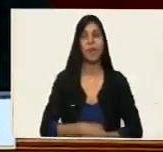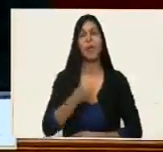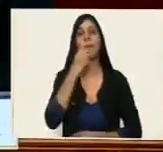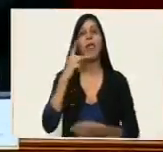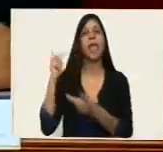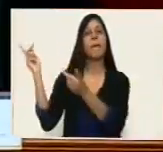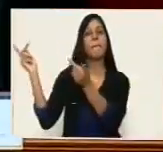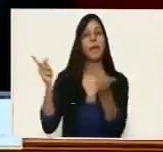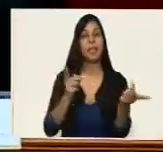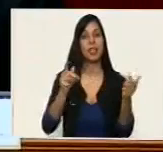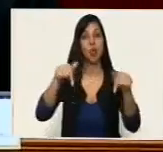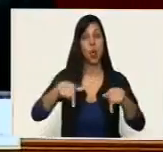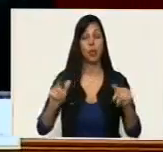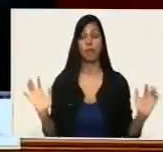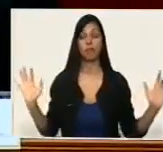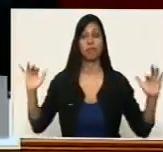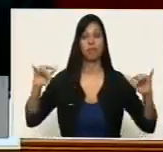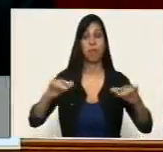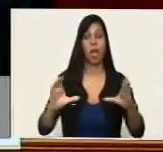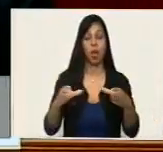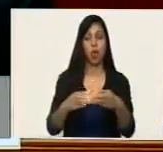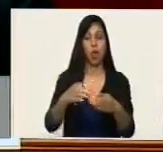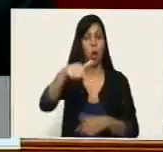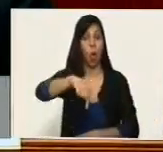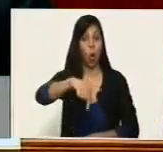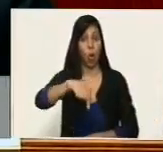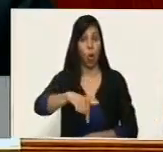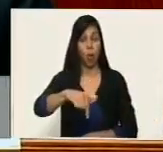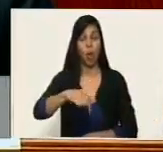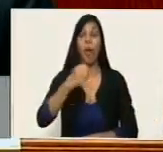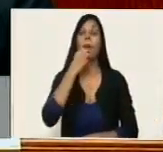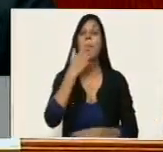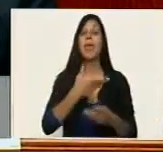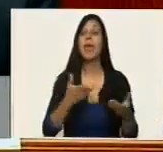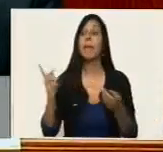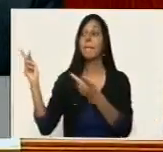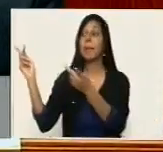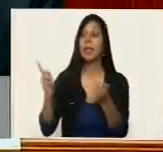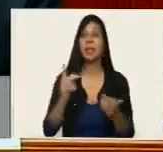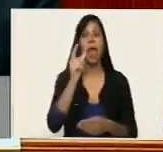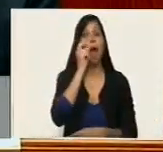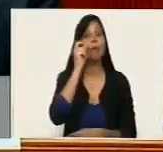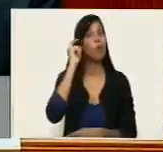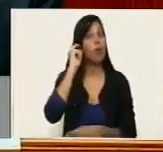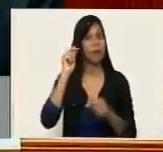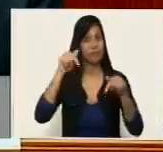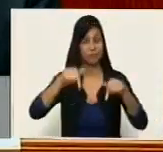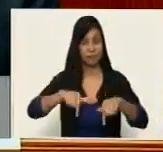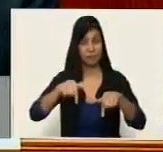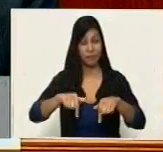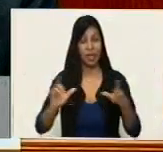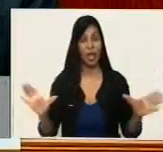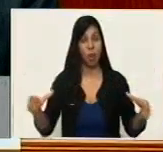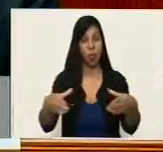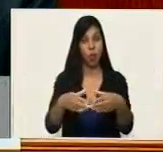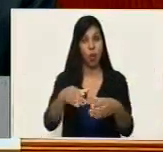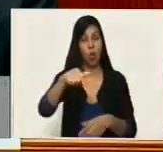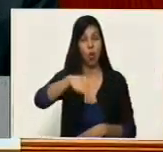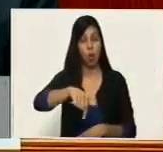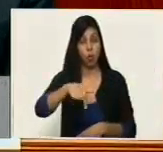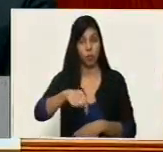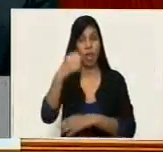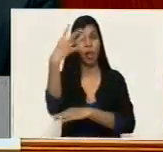Bienvenidas y bienvenidos a esta sesión ordinaria del... Bienvenidas y bienvenidos a esta sesión ordinaria de